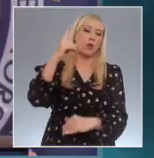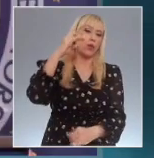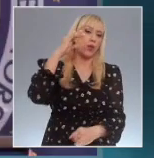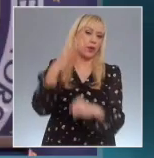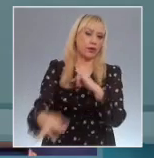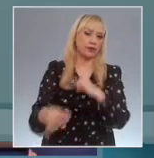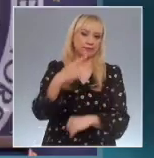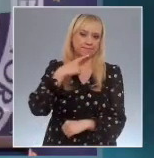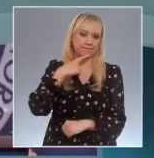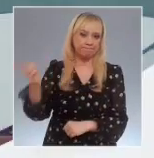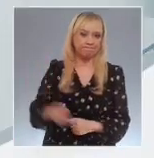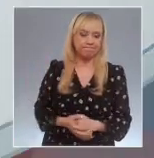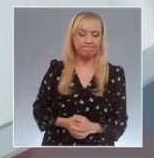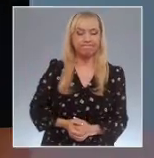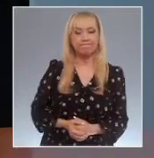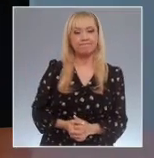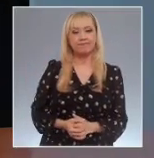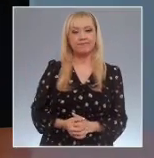Moreno.